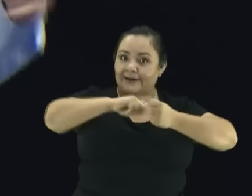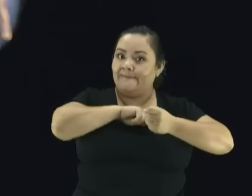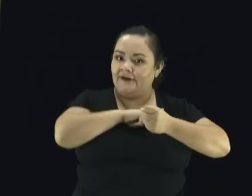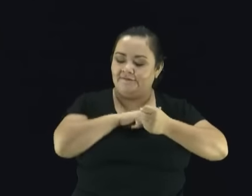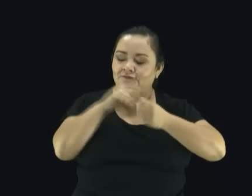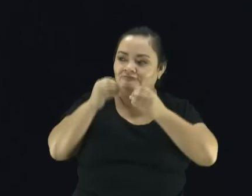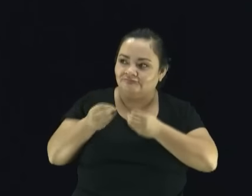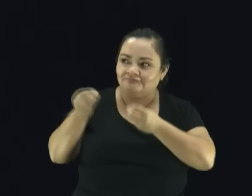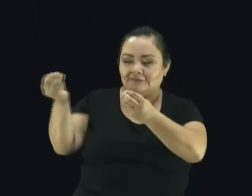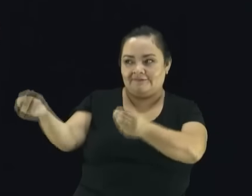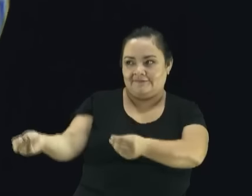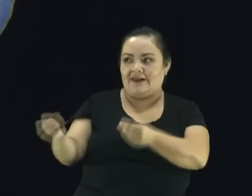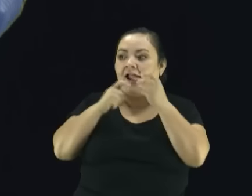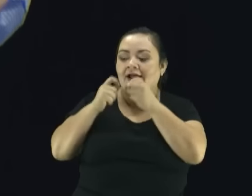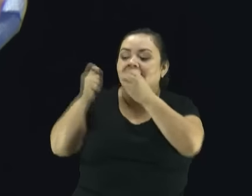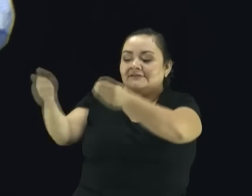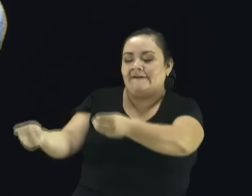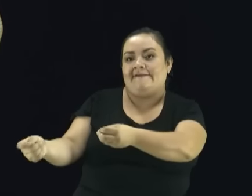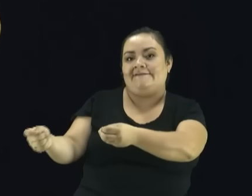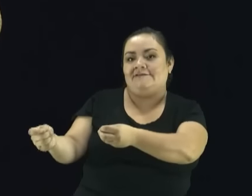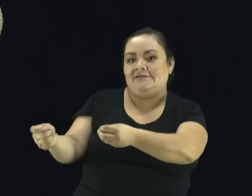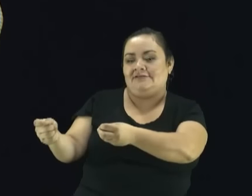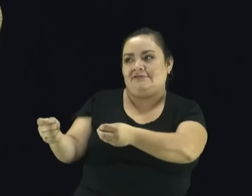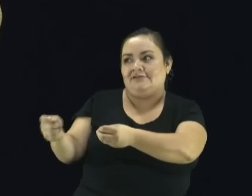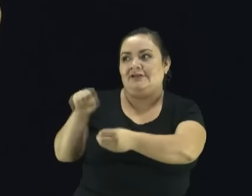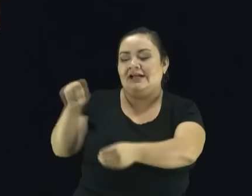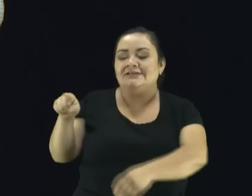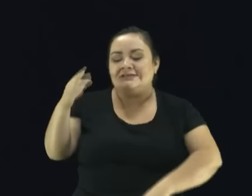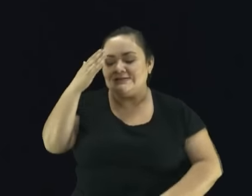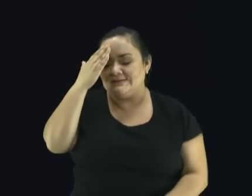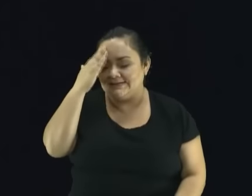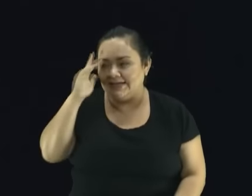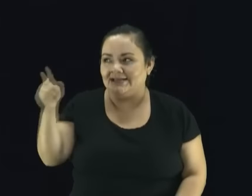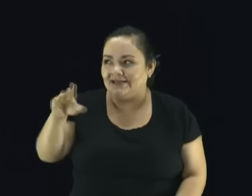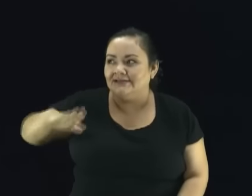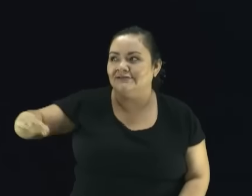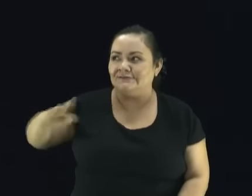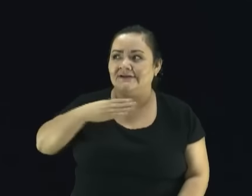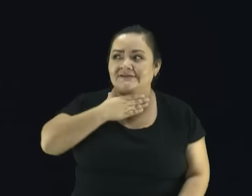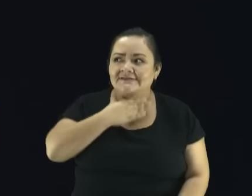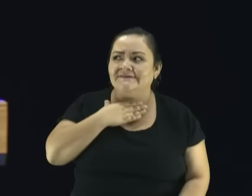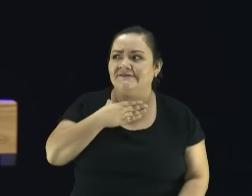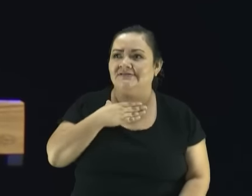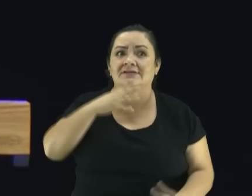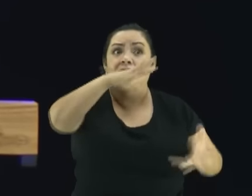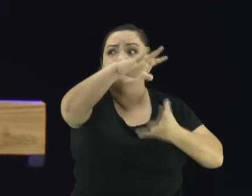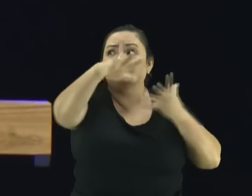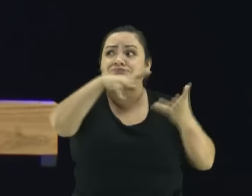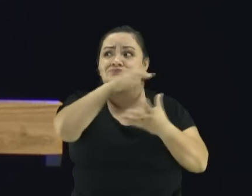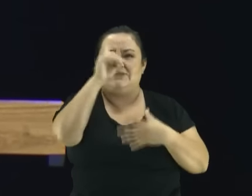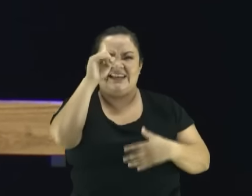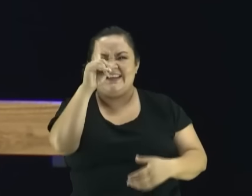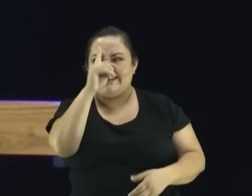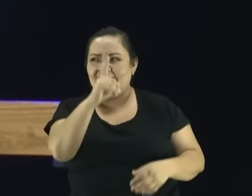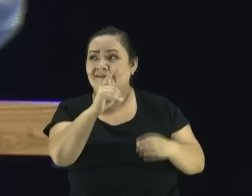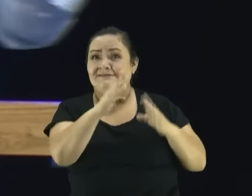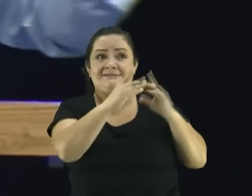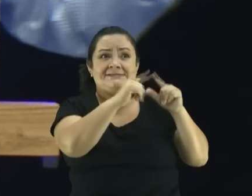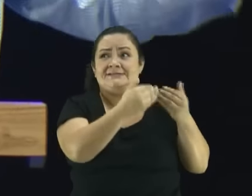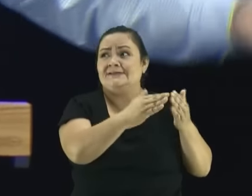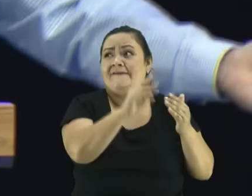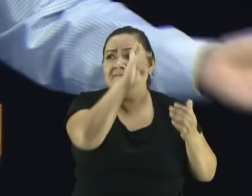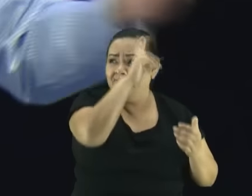dejo ir porque las cosas se han puesto complicadas ahí donde te he dejado trabajando hay una influencia tremenda de un montón de gnosticismo y cosas bien raras que dudaban hasta de la